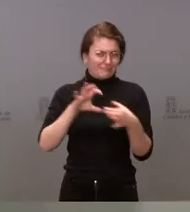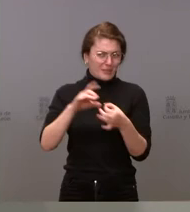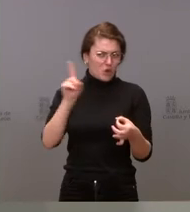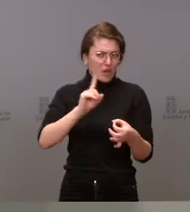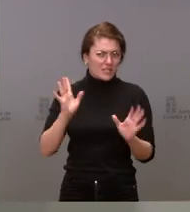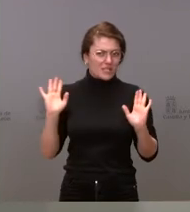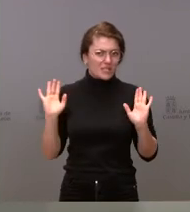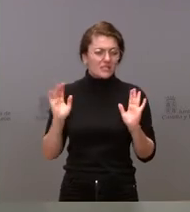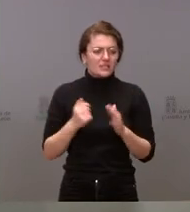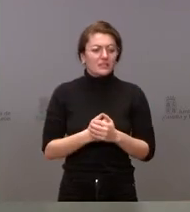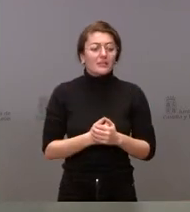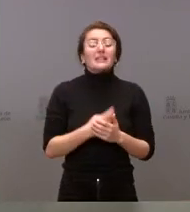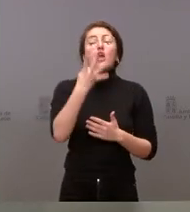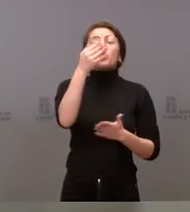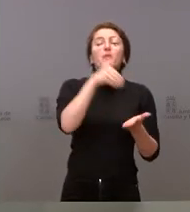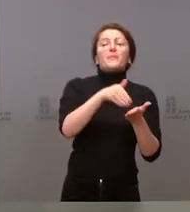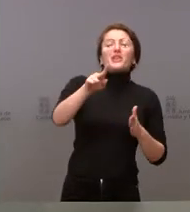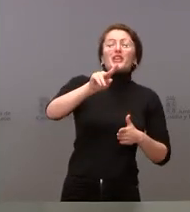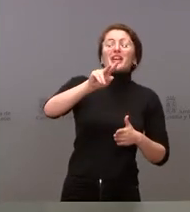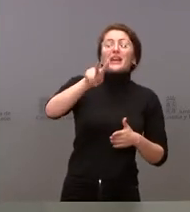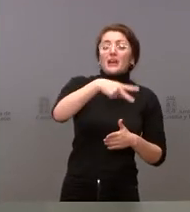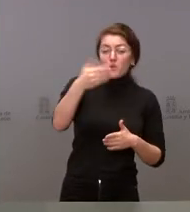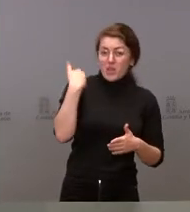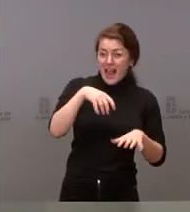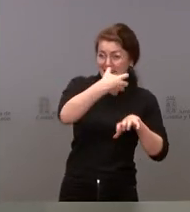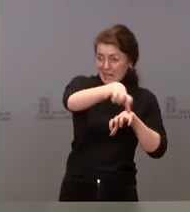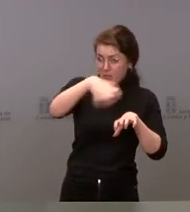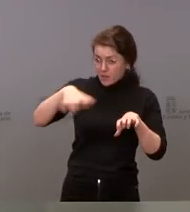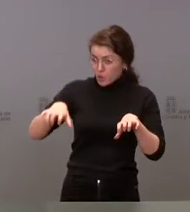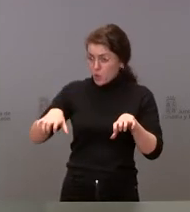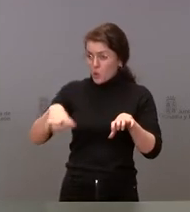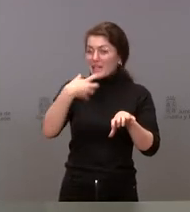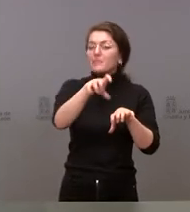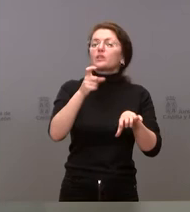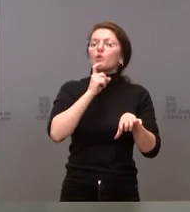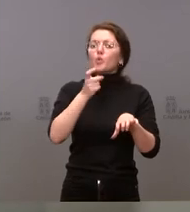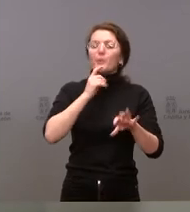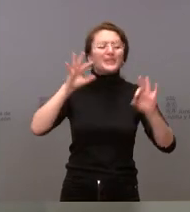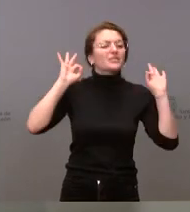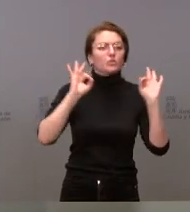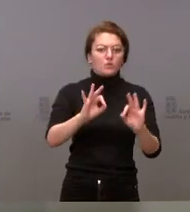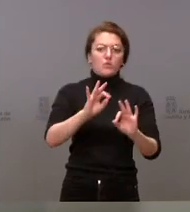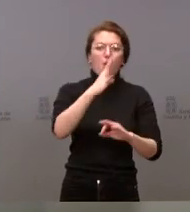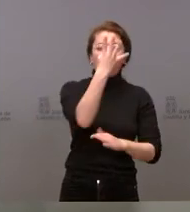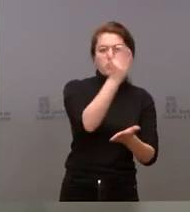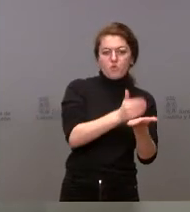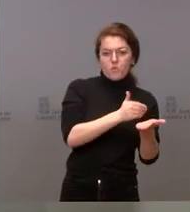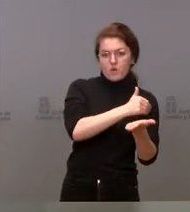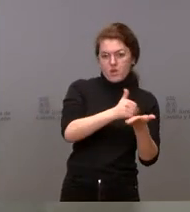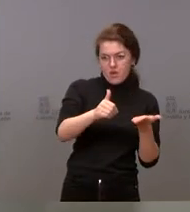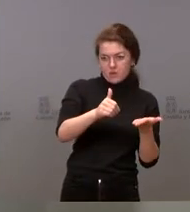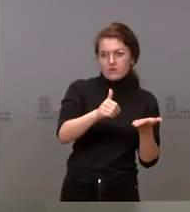pero recordad que eran nueve millones de euros lo que se repartió y se repartió con carácter exclusivo entre cuatro comunidades autónomas